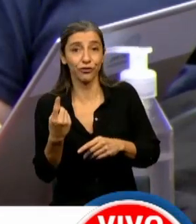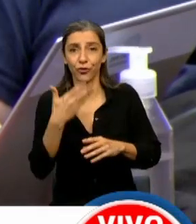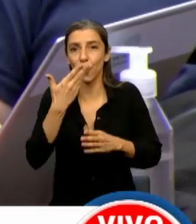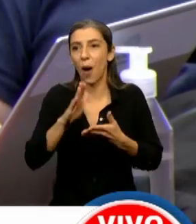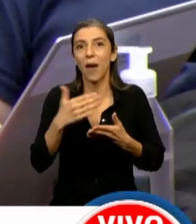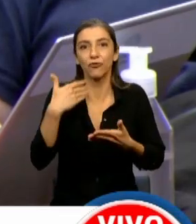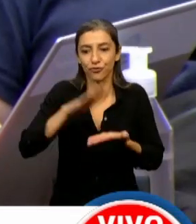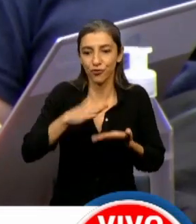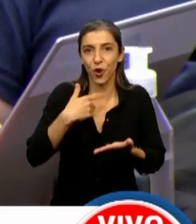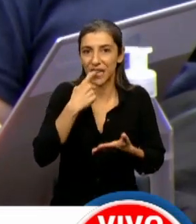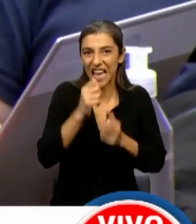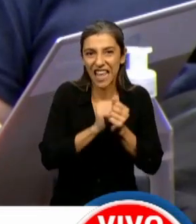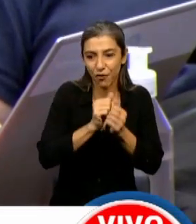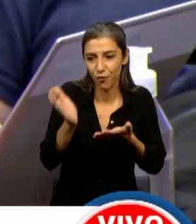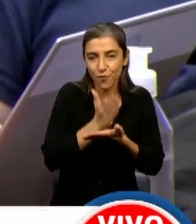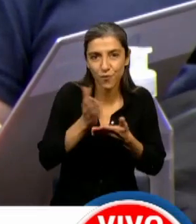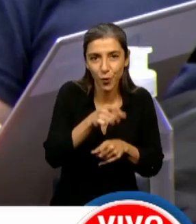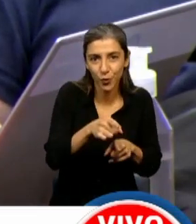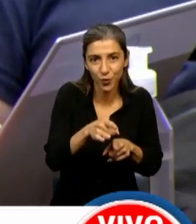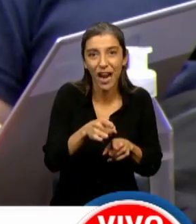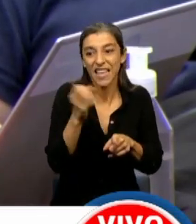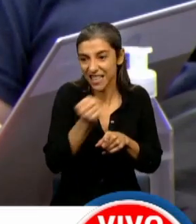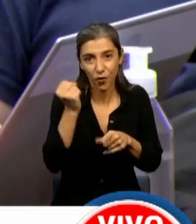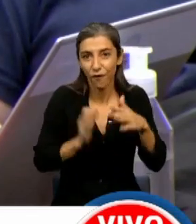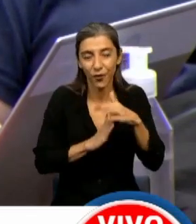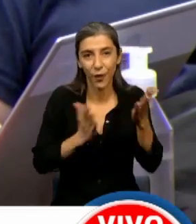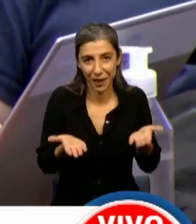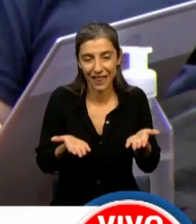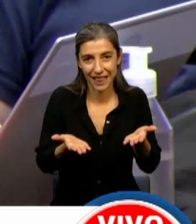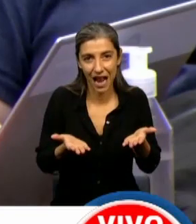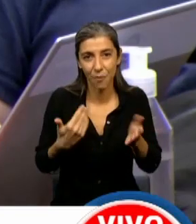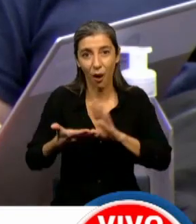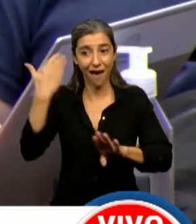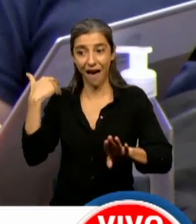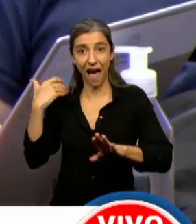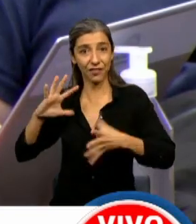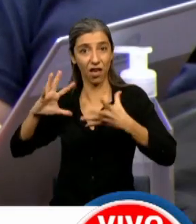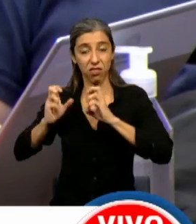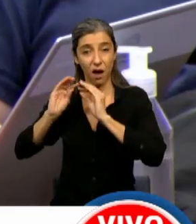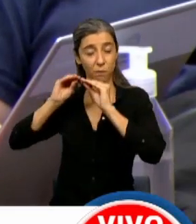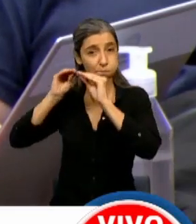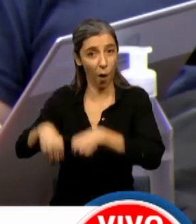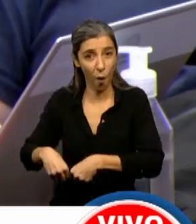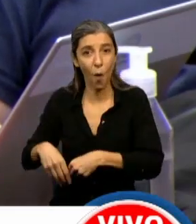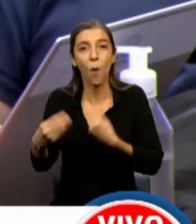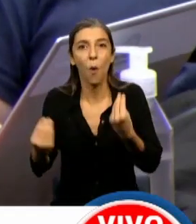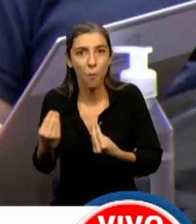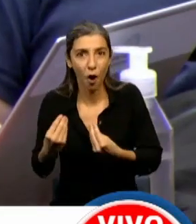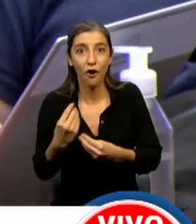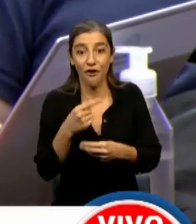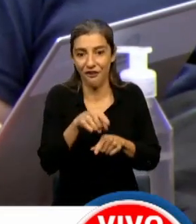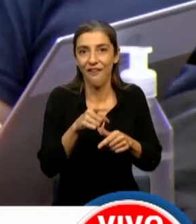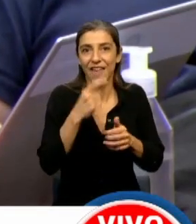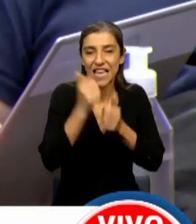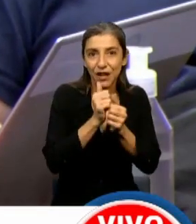sin industria. Y nosotros queremos un país con industria porque creemos que es la mejor manera de tener más